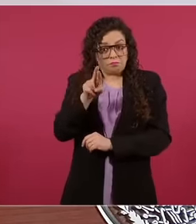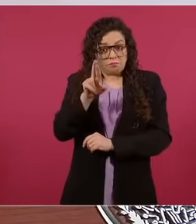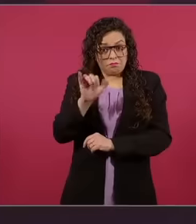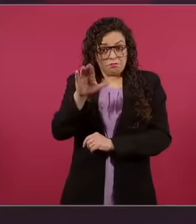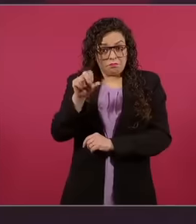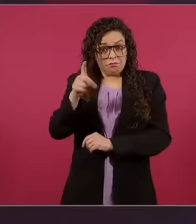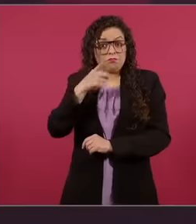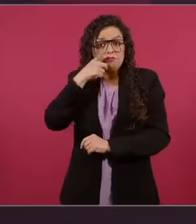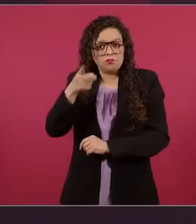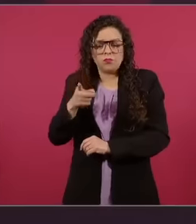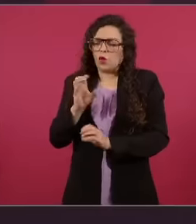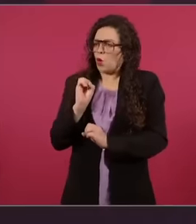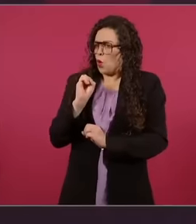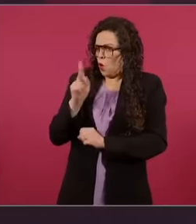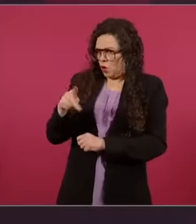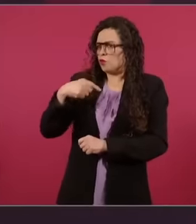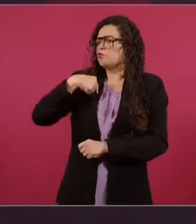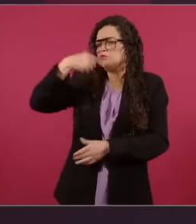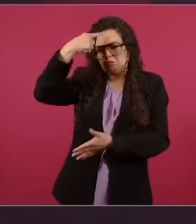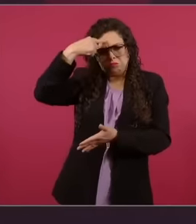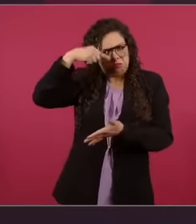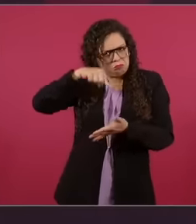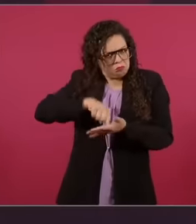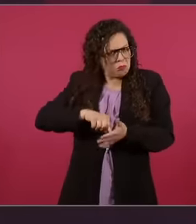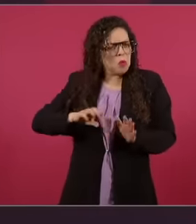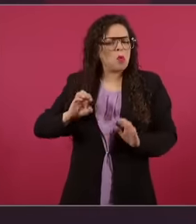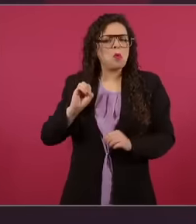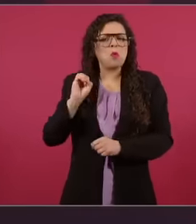claro que va a depender de